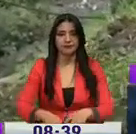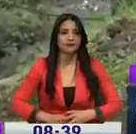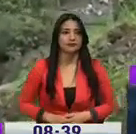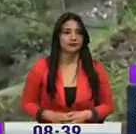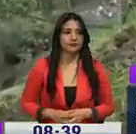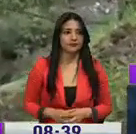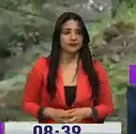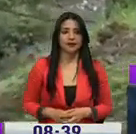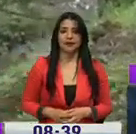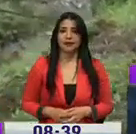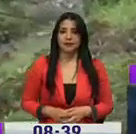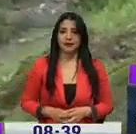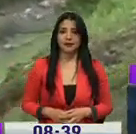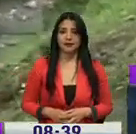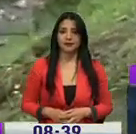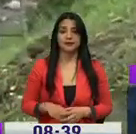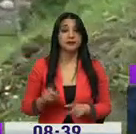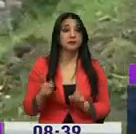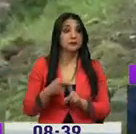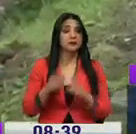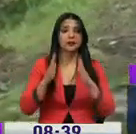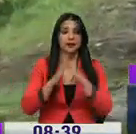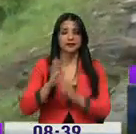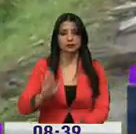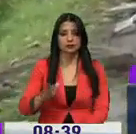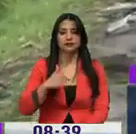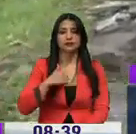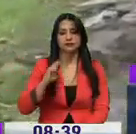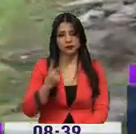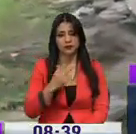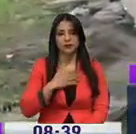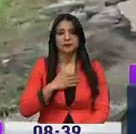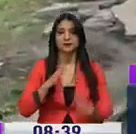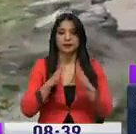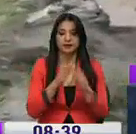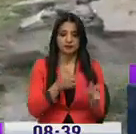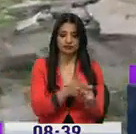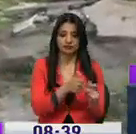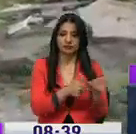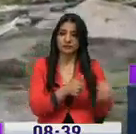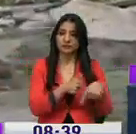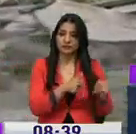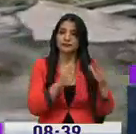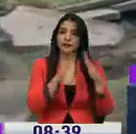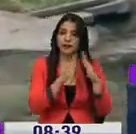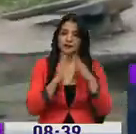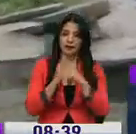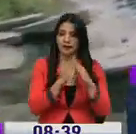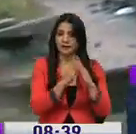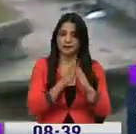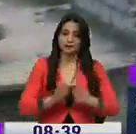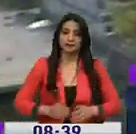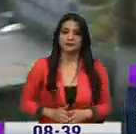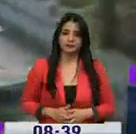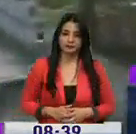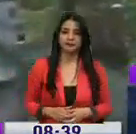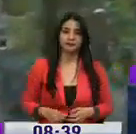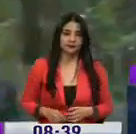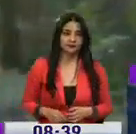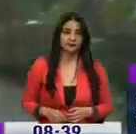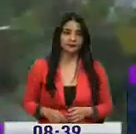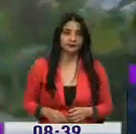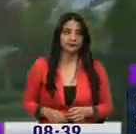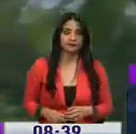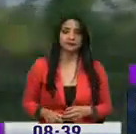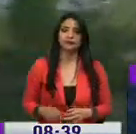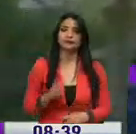Esta es la primera casa era de ella y la segunda era mía, porque son dos familias a la vez en la misma casa. Ya. Y